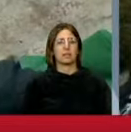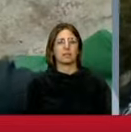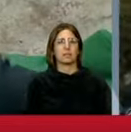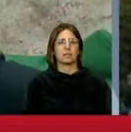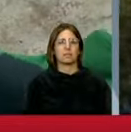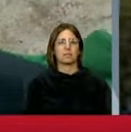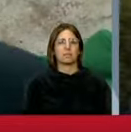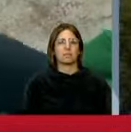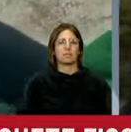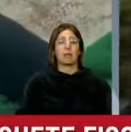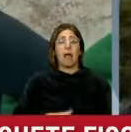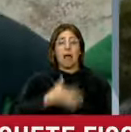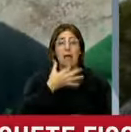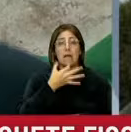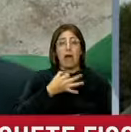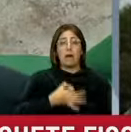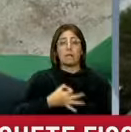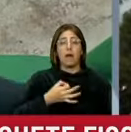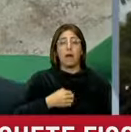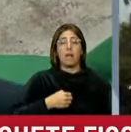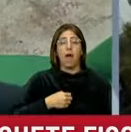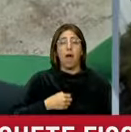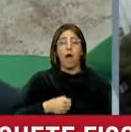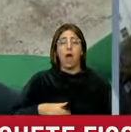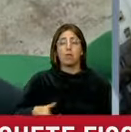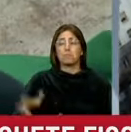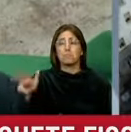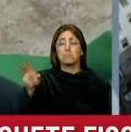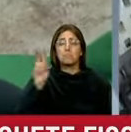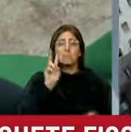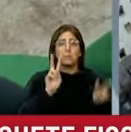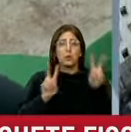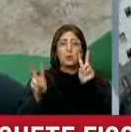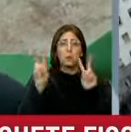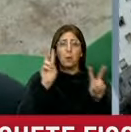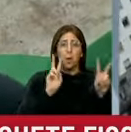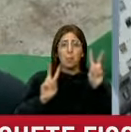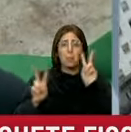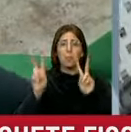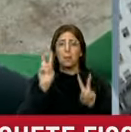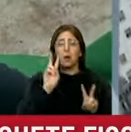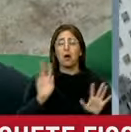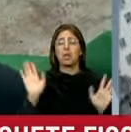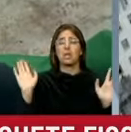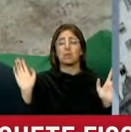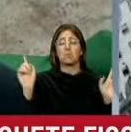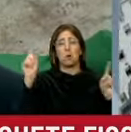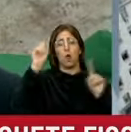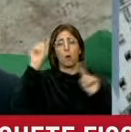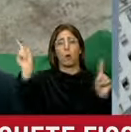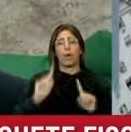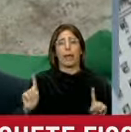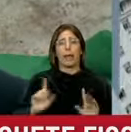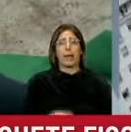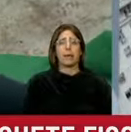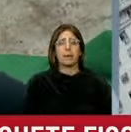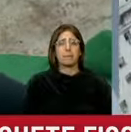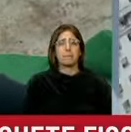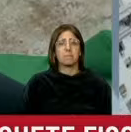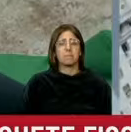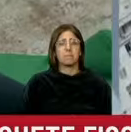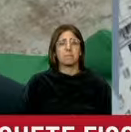arrancaron de esa manera, ¿no? Sí. Gritando, tratando de pudrirla, decirle al presidente, usted no respeta lo que